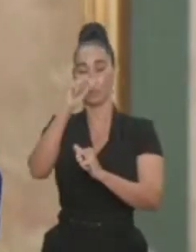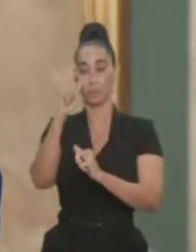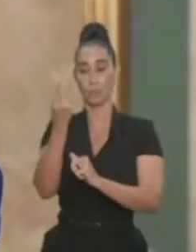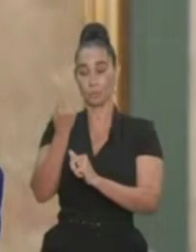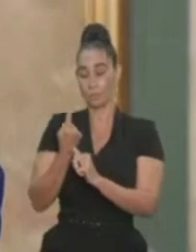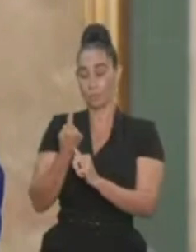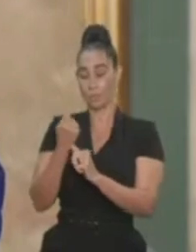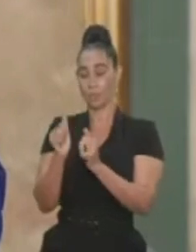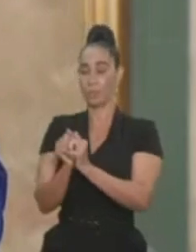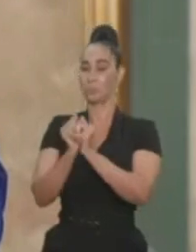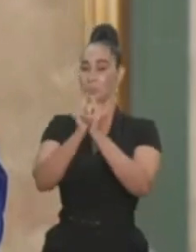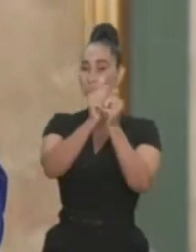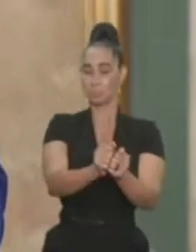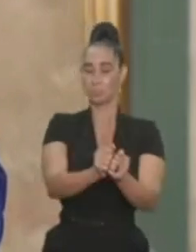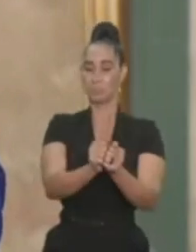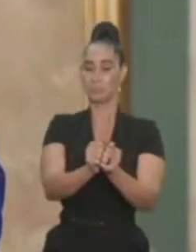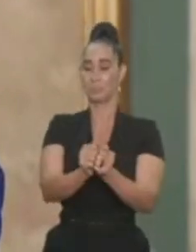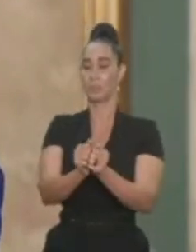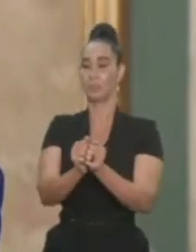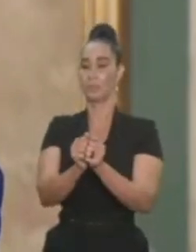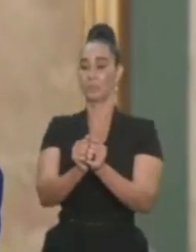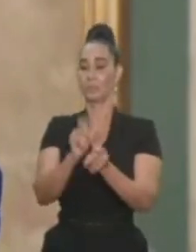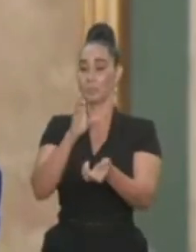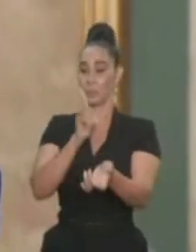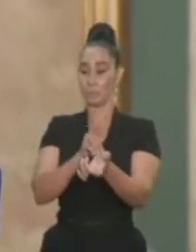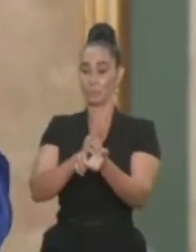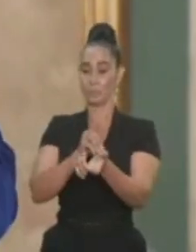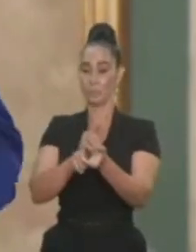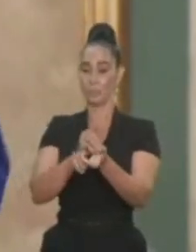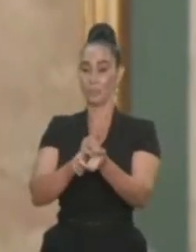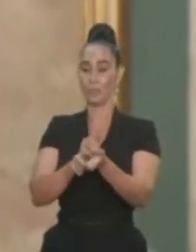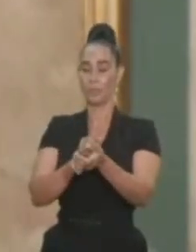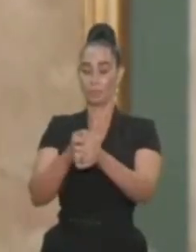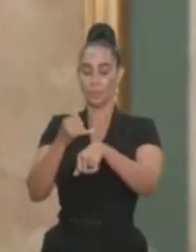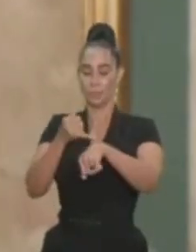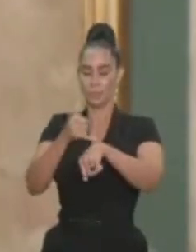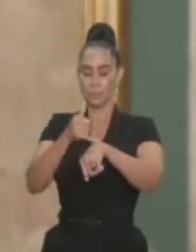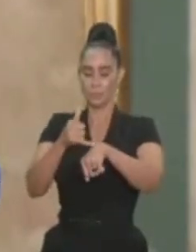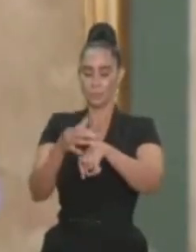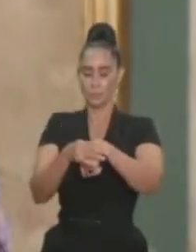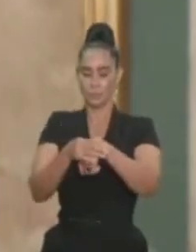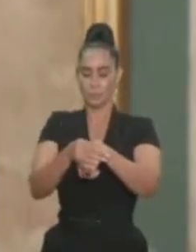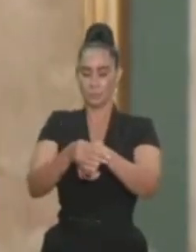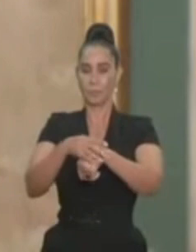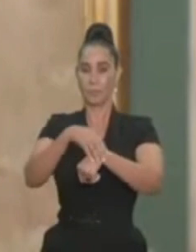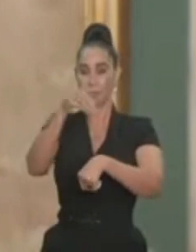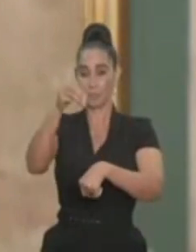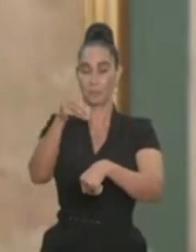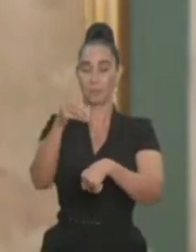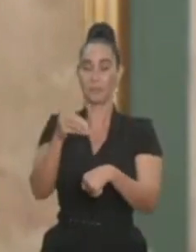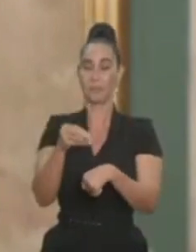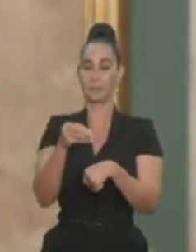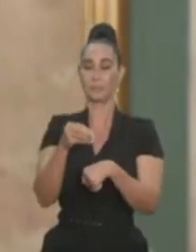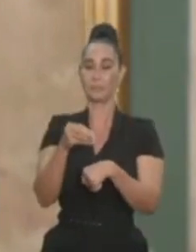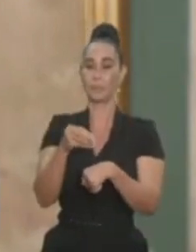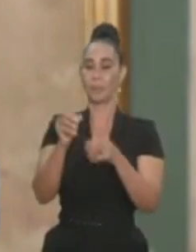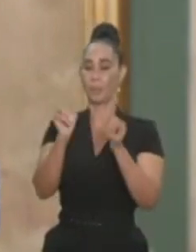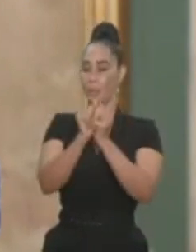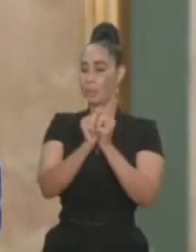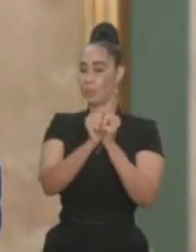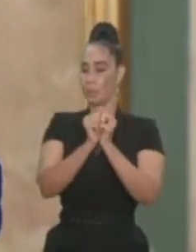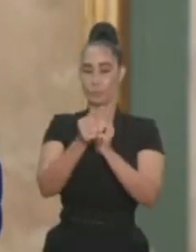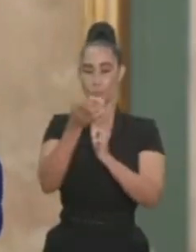casa. Fue junto conmigo, me hicieron una pequeña cirugía. Estuvo